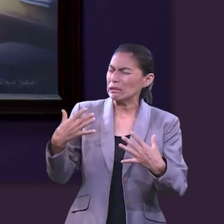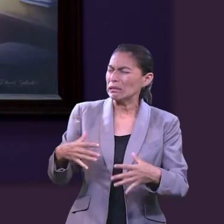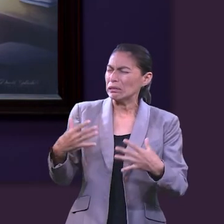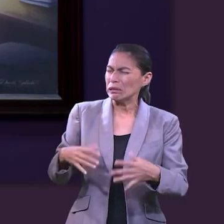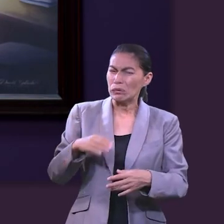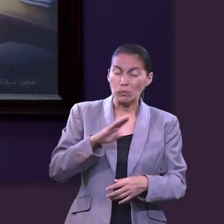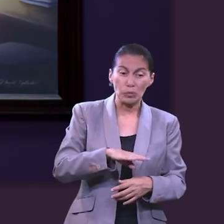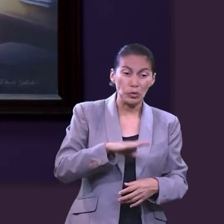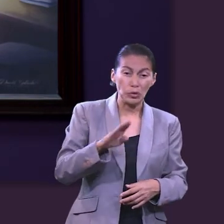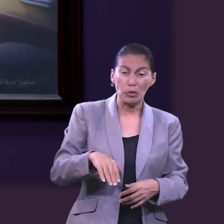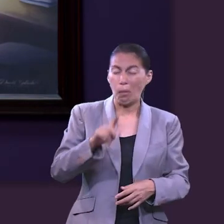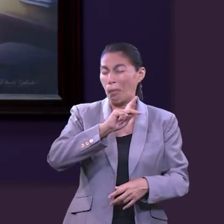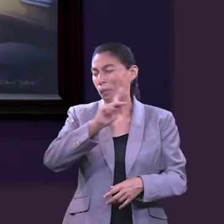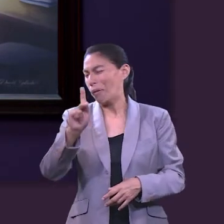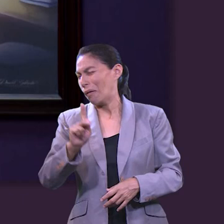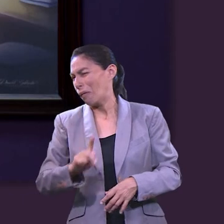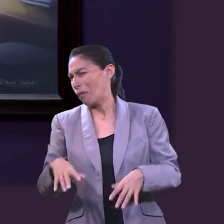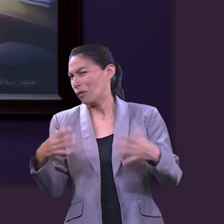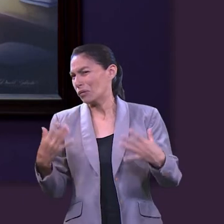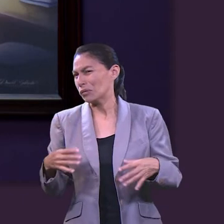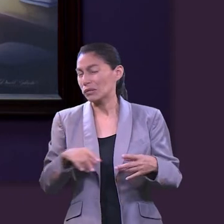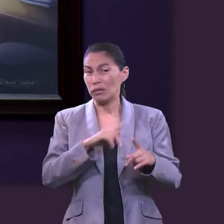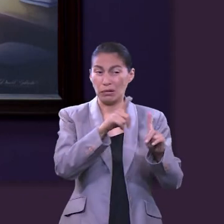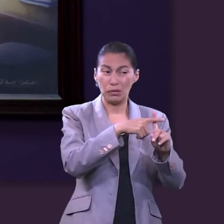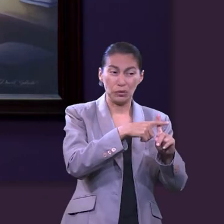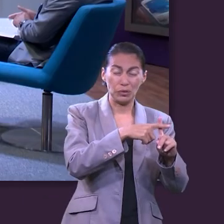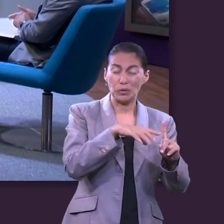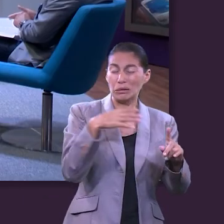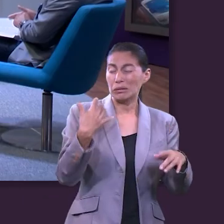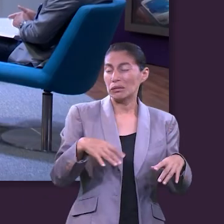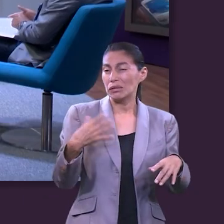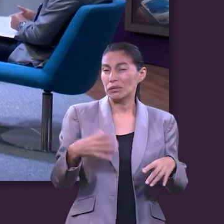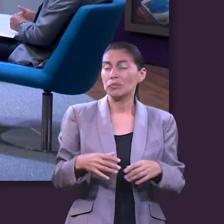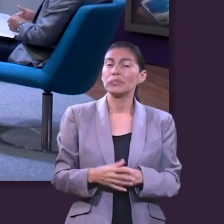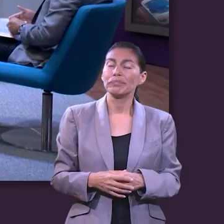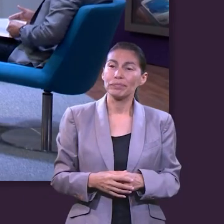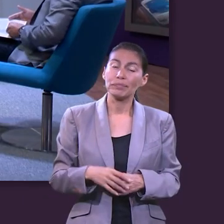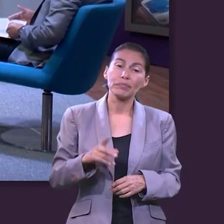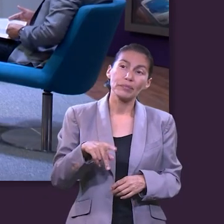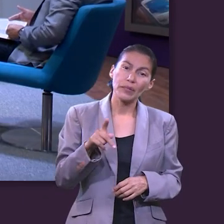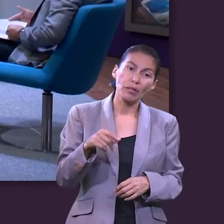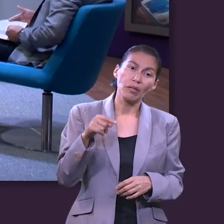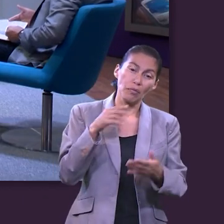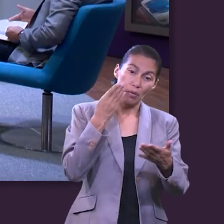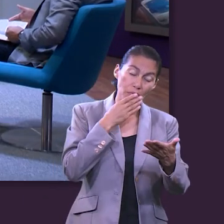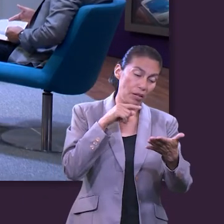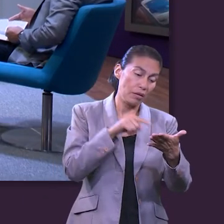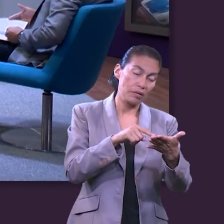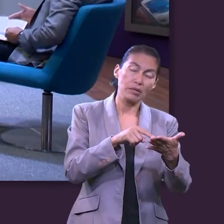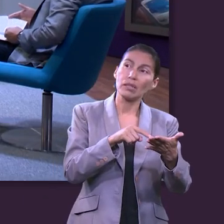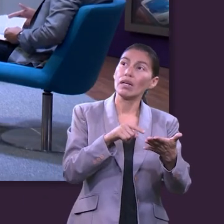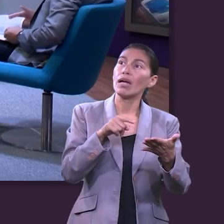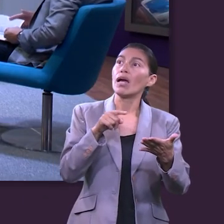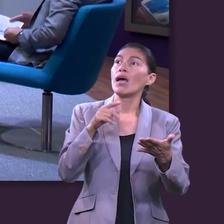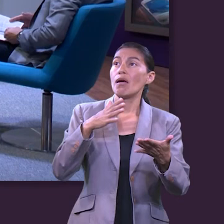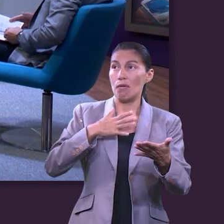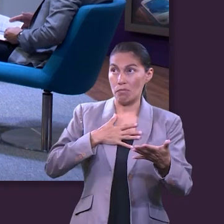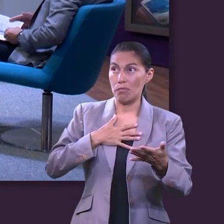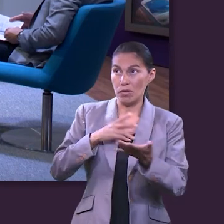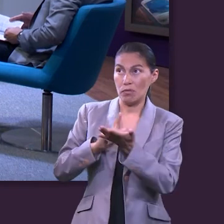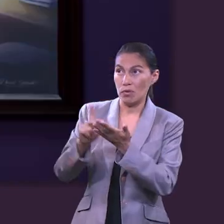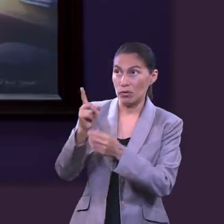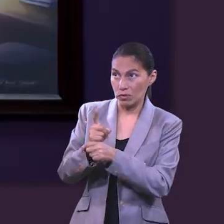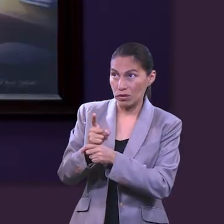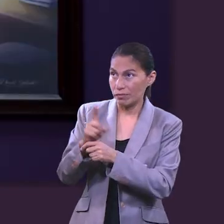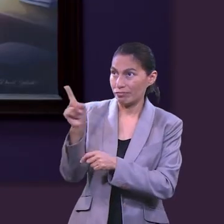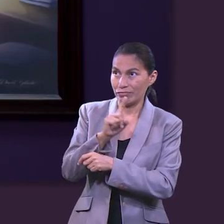peor forma que... Murió de la peor forma que existía en esos tiempos. Pero, pues aquí igual, él siempre dice, que